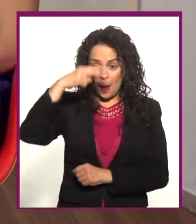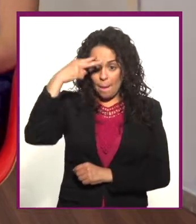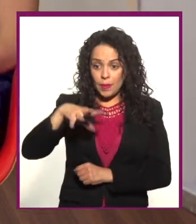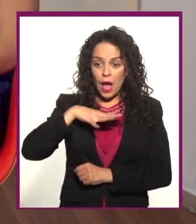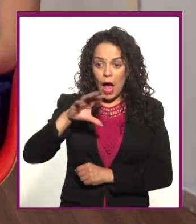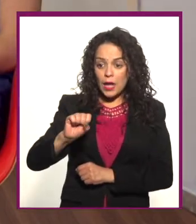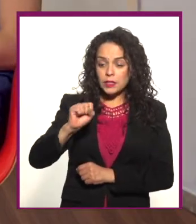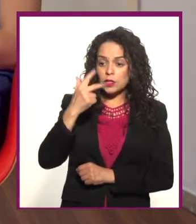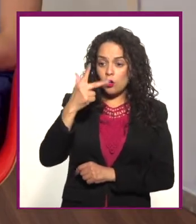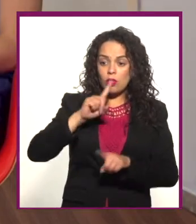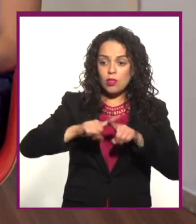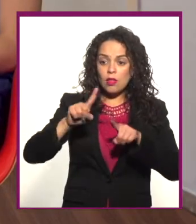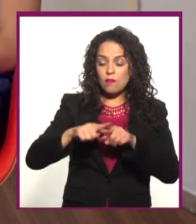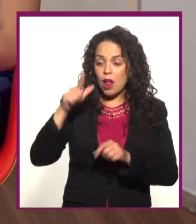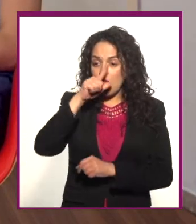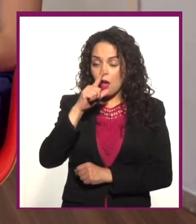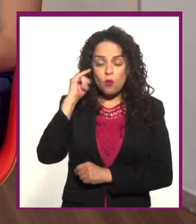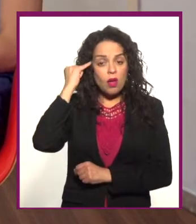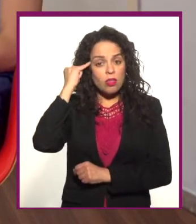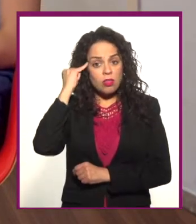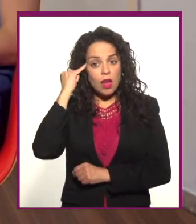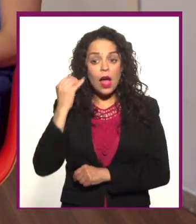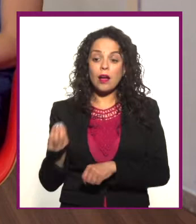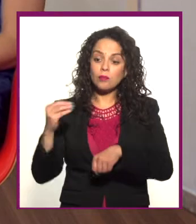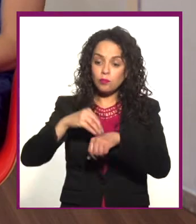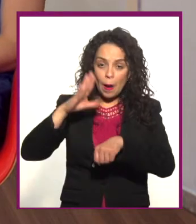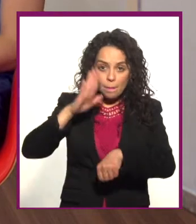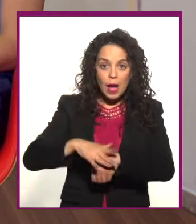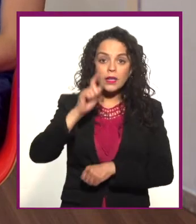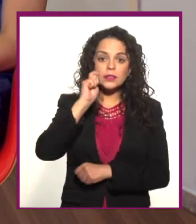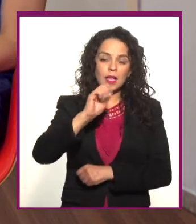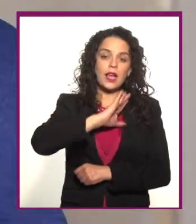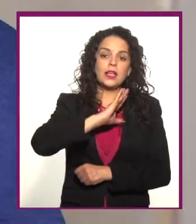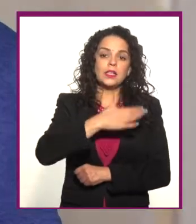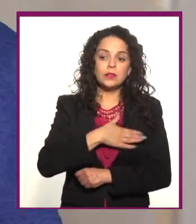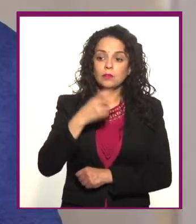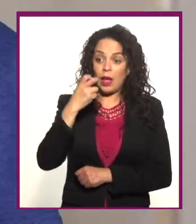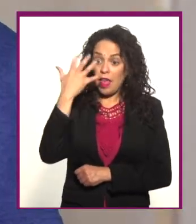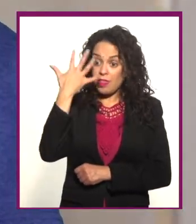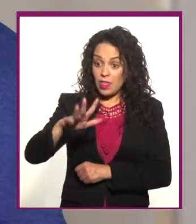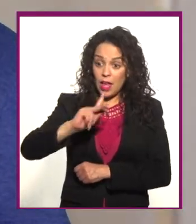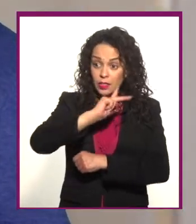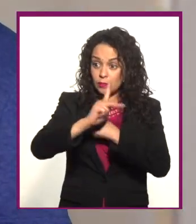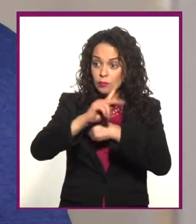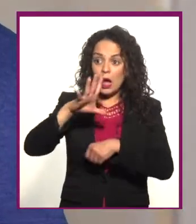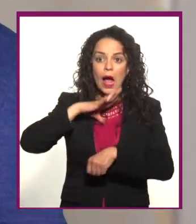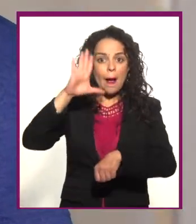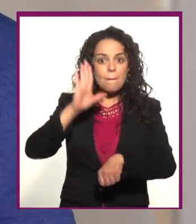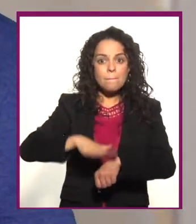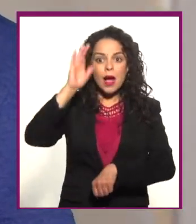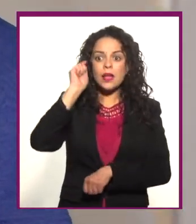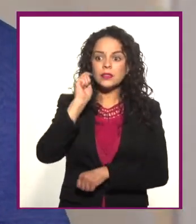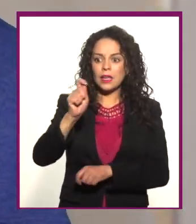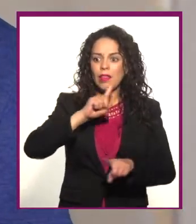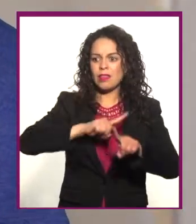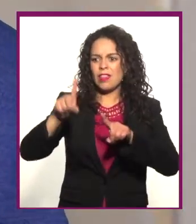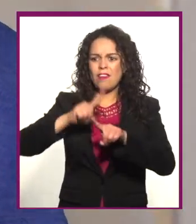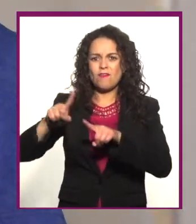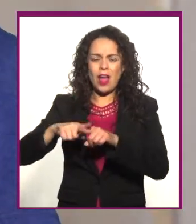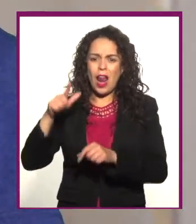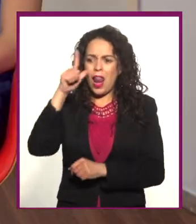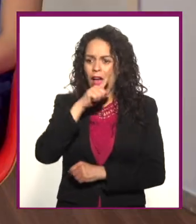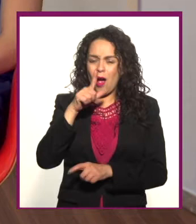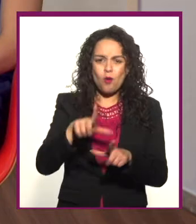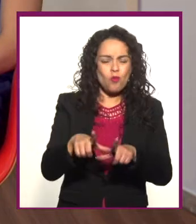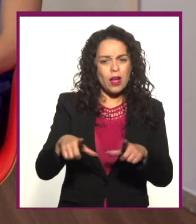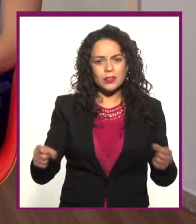México cuenta con 68 lenguas indígenas, más el español, lo que lo convierte en uno de los 10 países con mayor diversidad